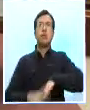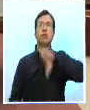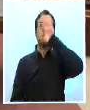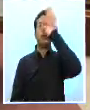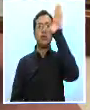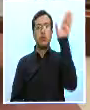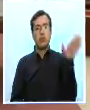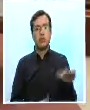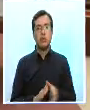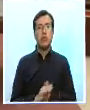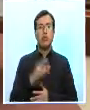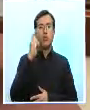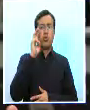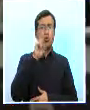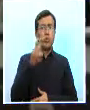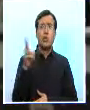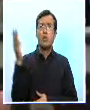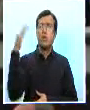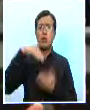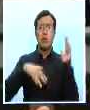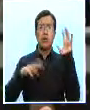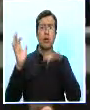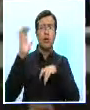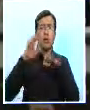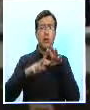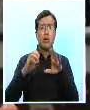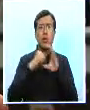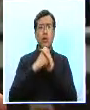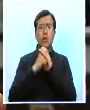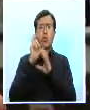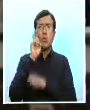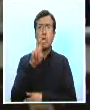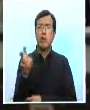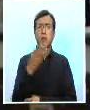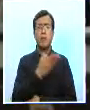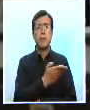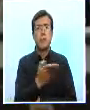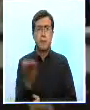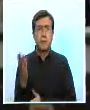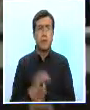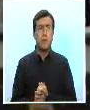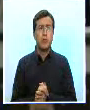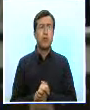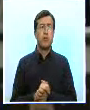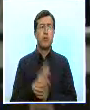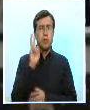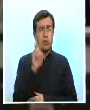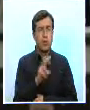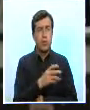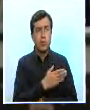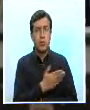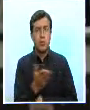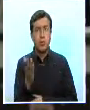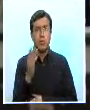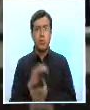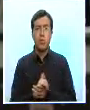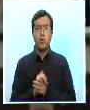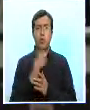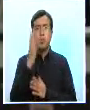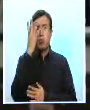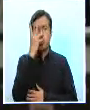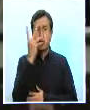y turistas vienen por aquí para el ecoturismo y los turistas vienen por aquí son para